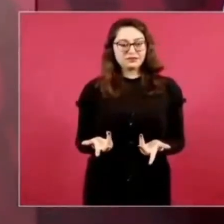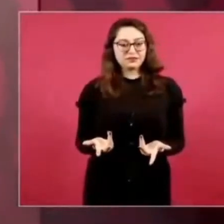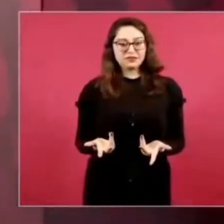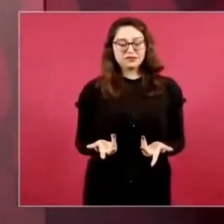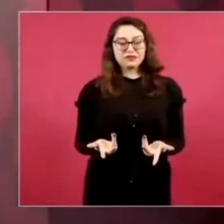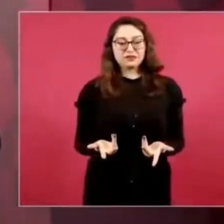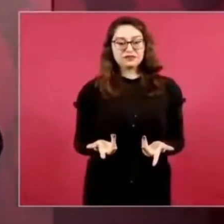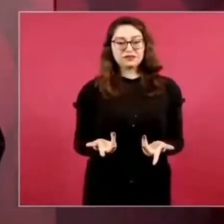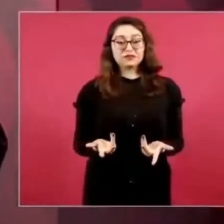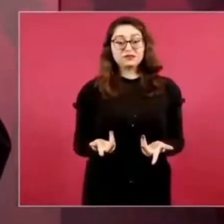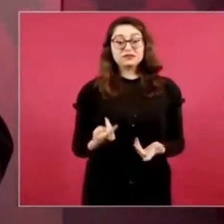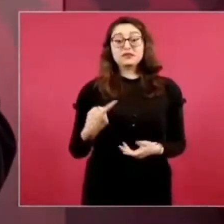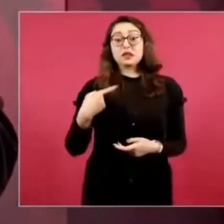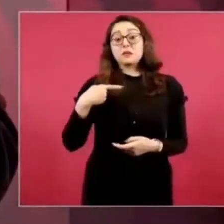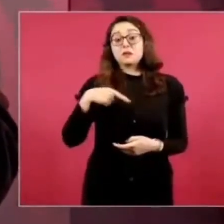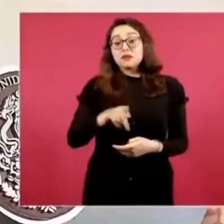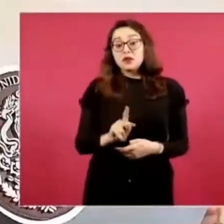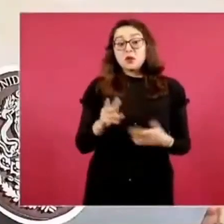un país donde